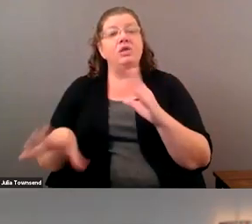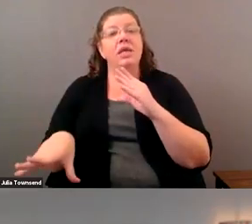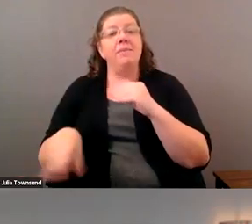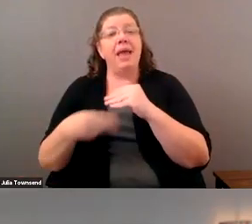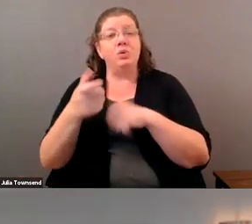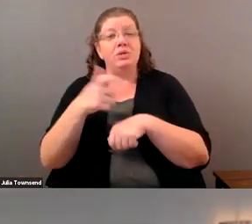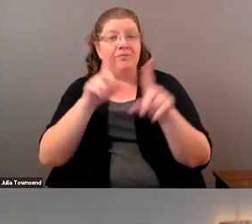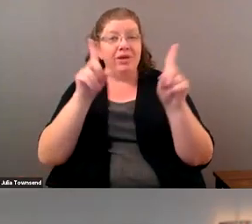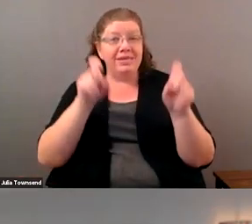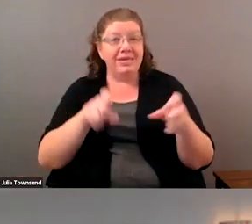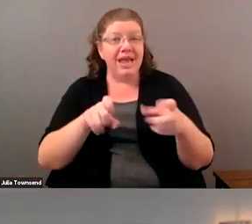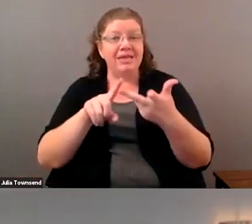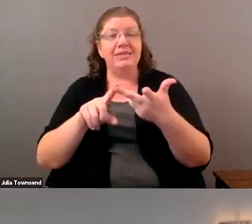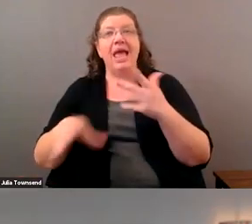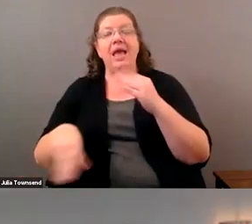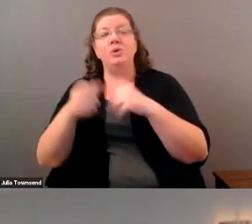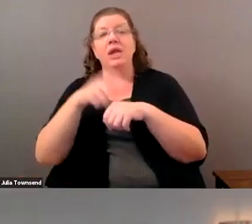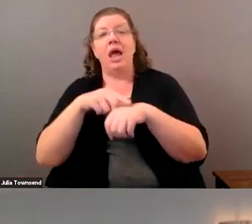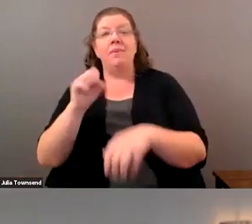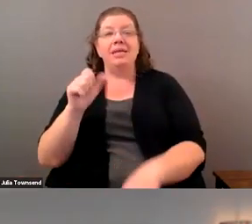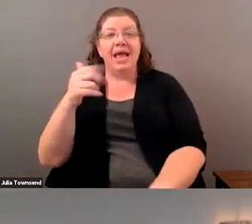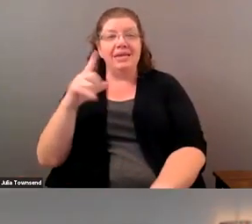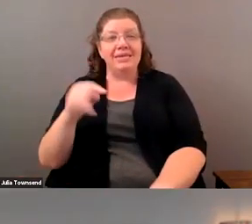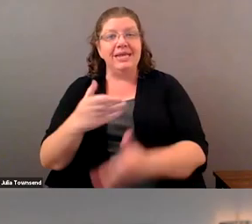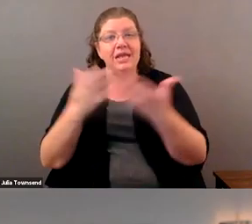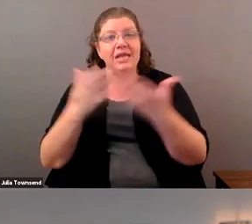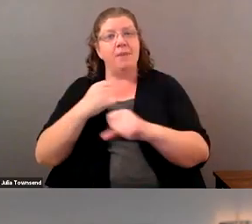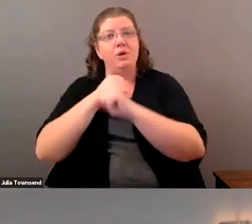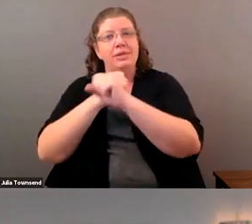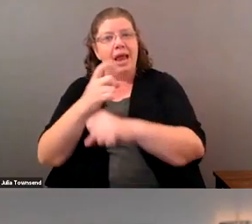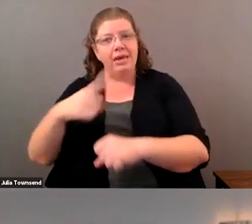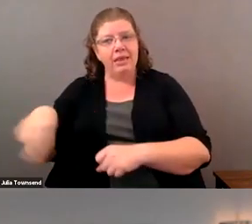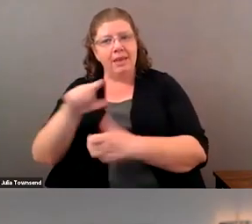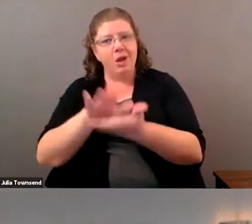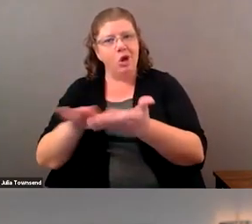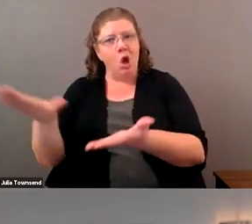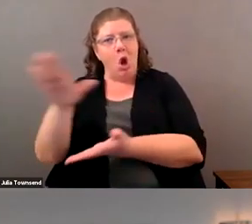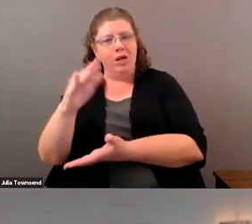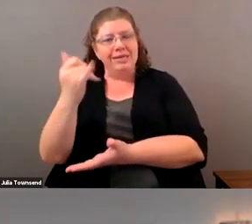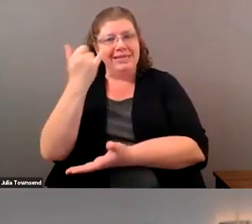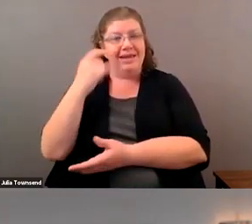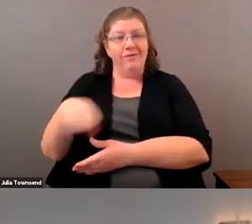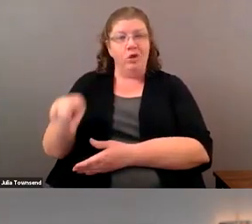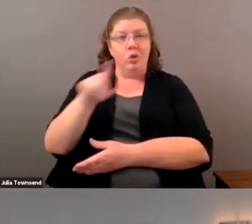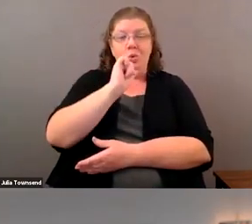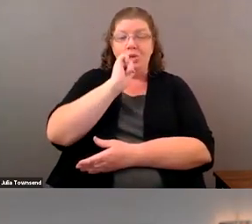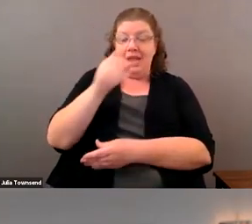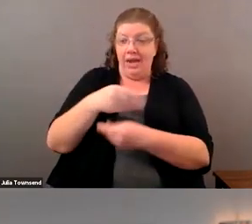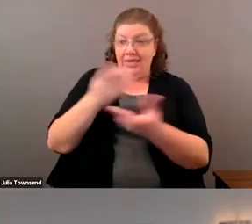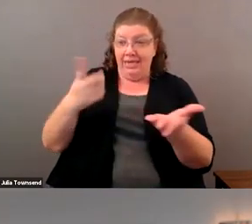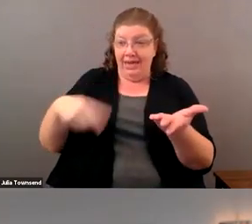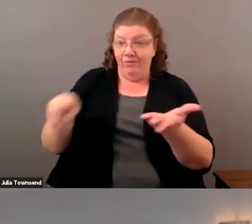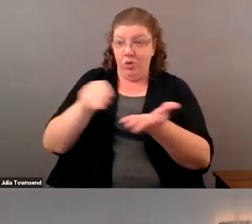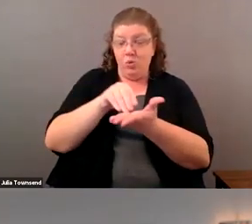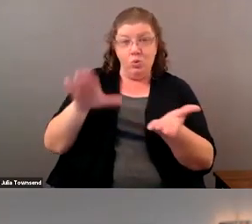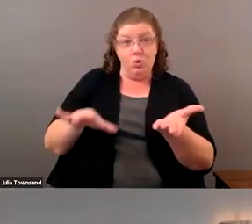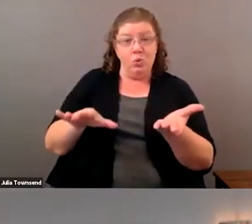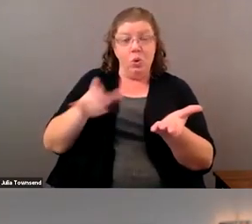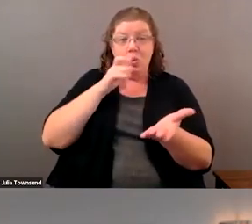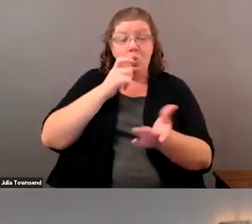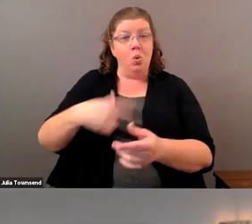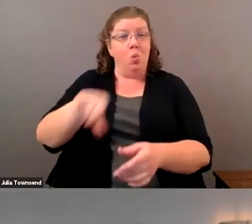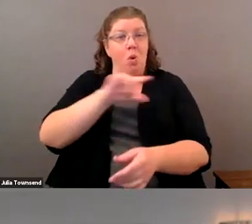especializada y su plan y también les permite tiempo adicional en los exámenes csx y cosas que los protejan en la